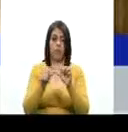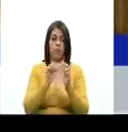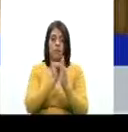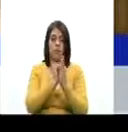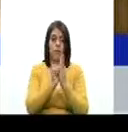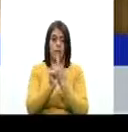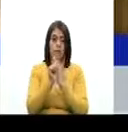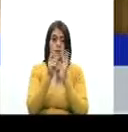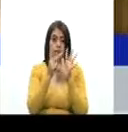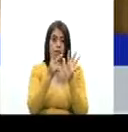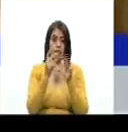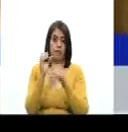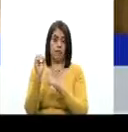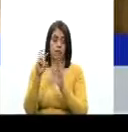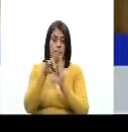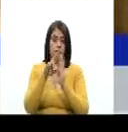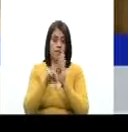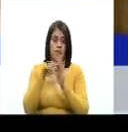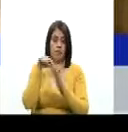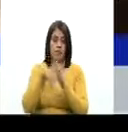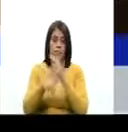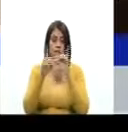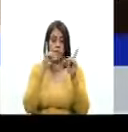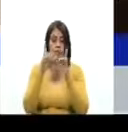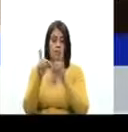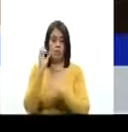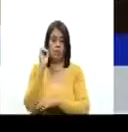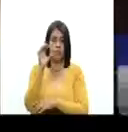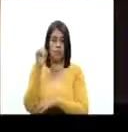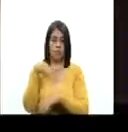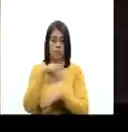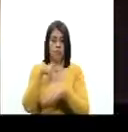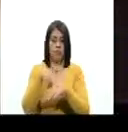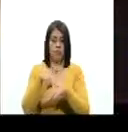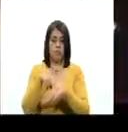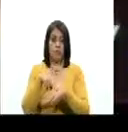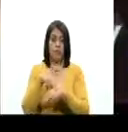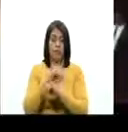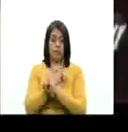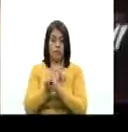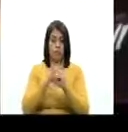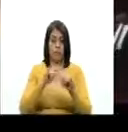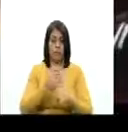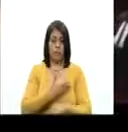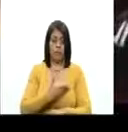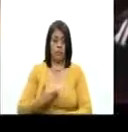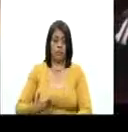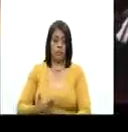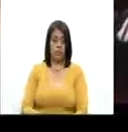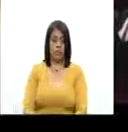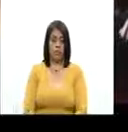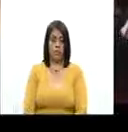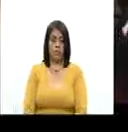el artículo 70 del Reglamento Interior y de Debates de la Asamblea Nacional. Es todo, ciudadano